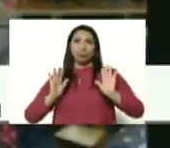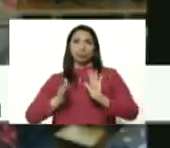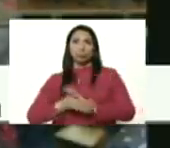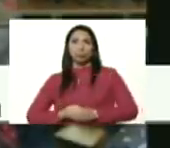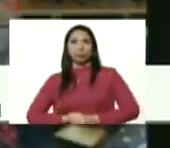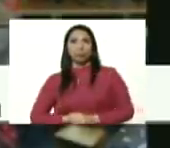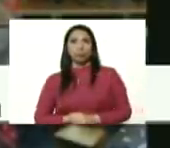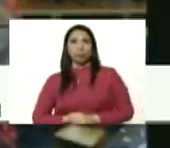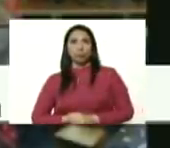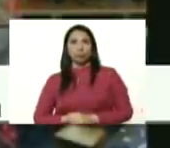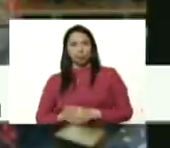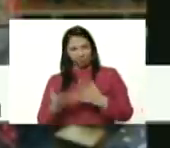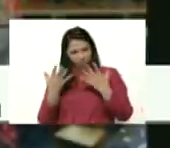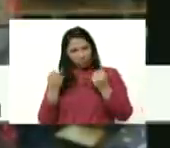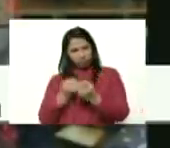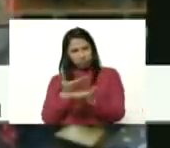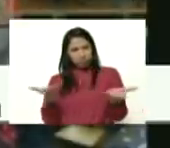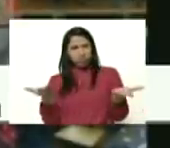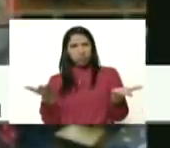¿Me entienden?